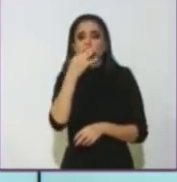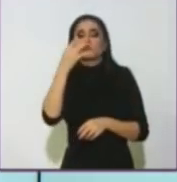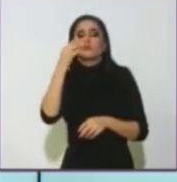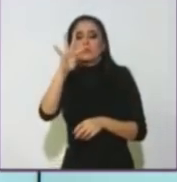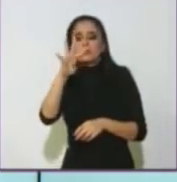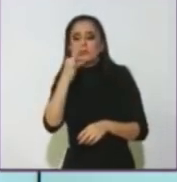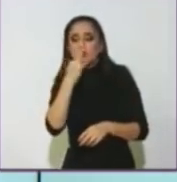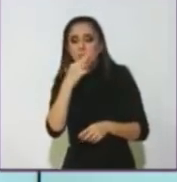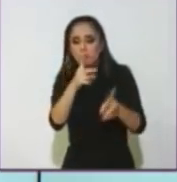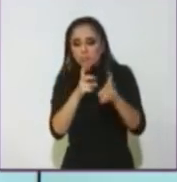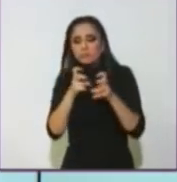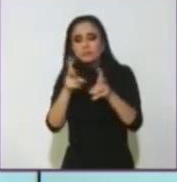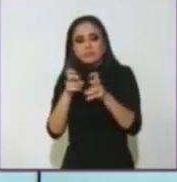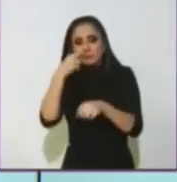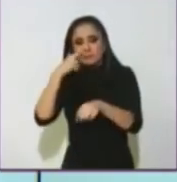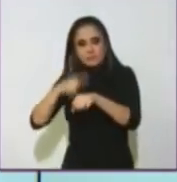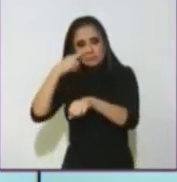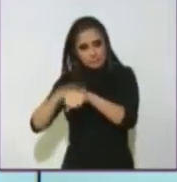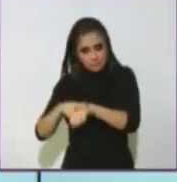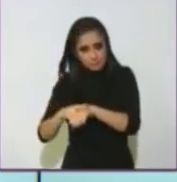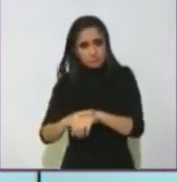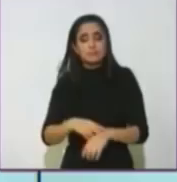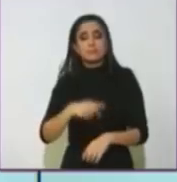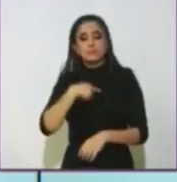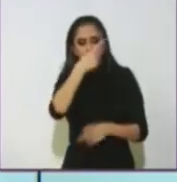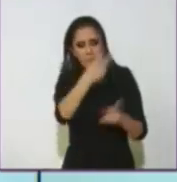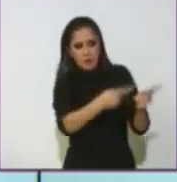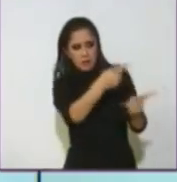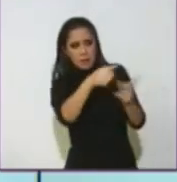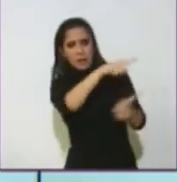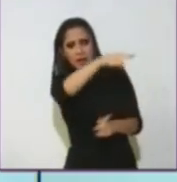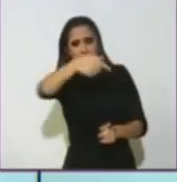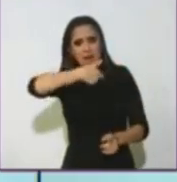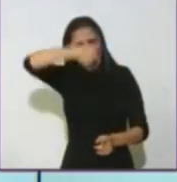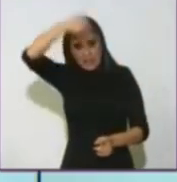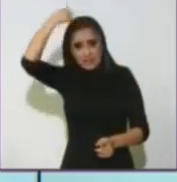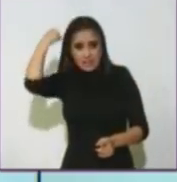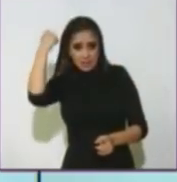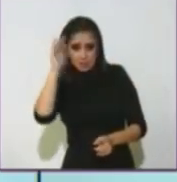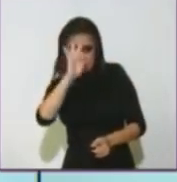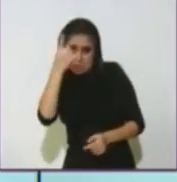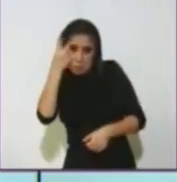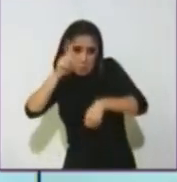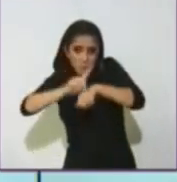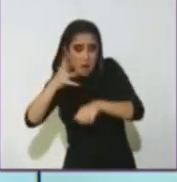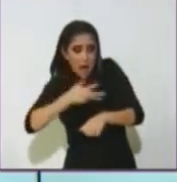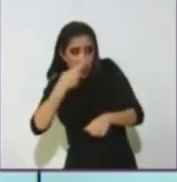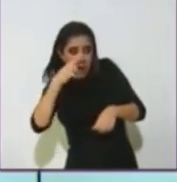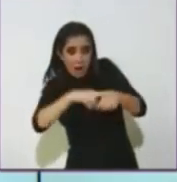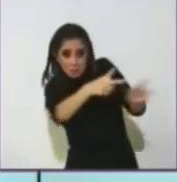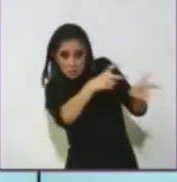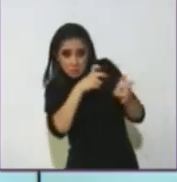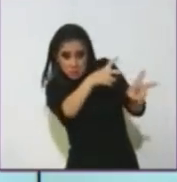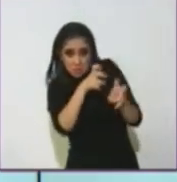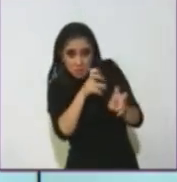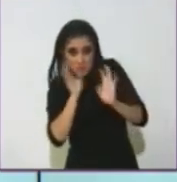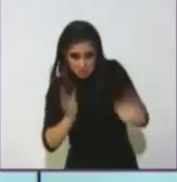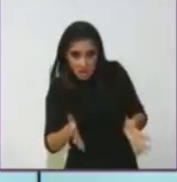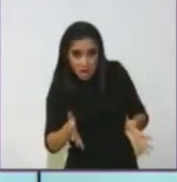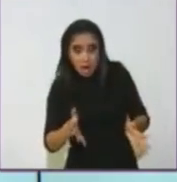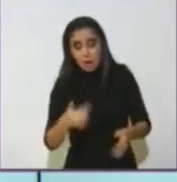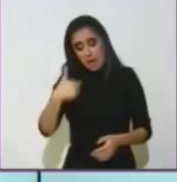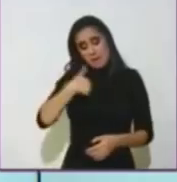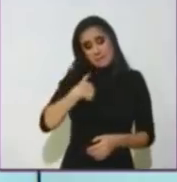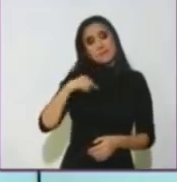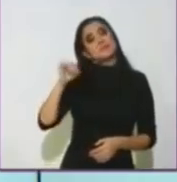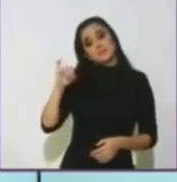preguntaría a nuestros candidatos alguna vez nos han asaltado porque me sigue y es una